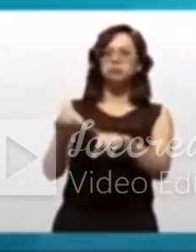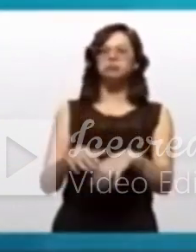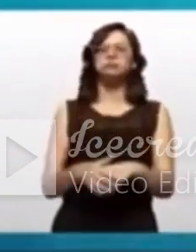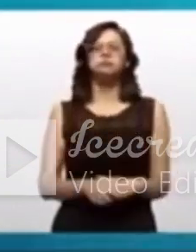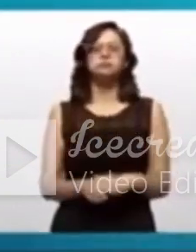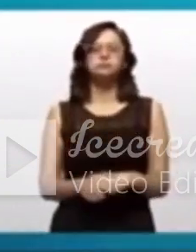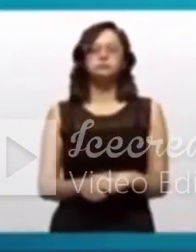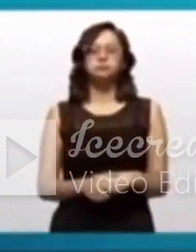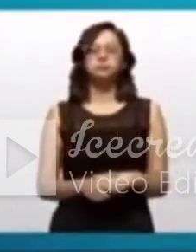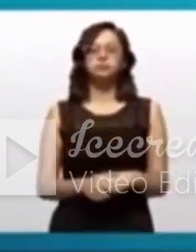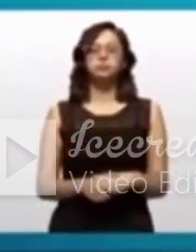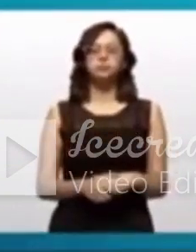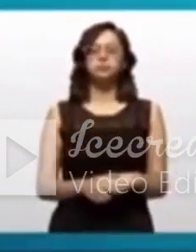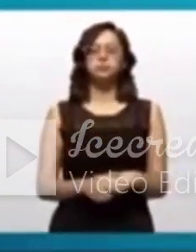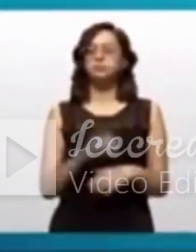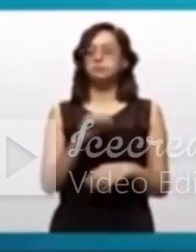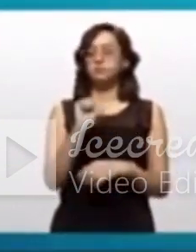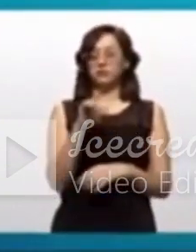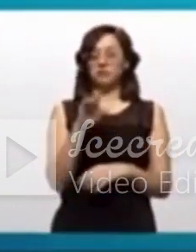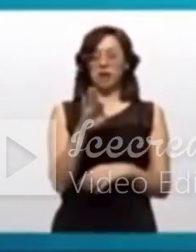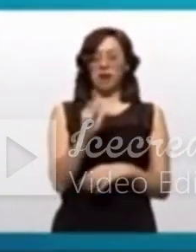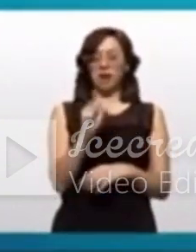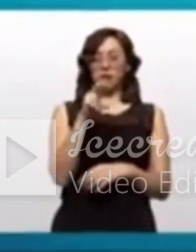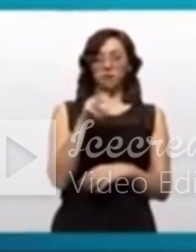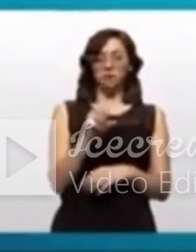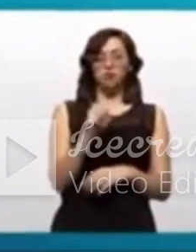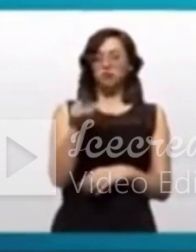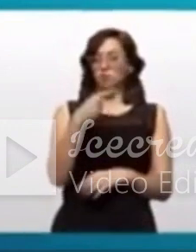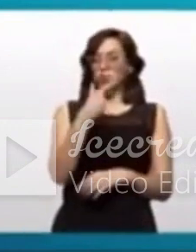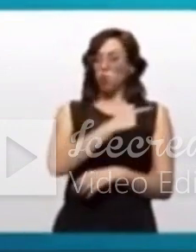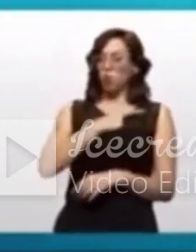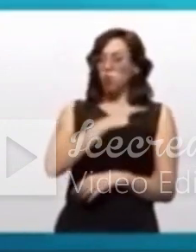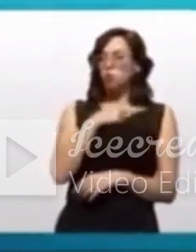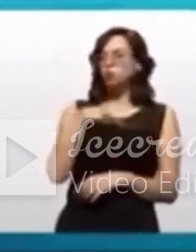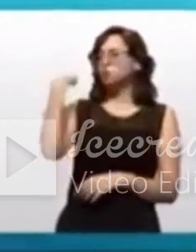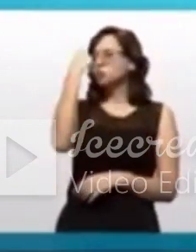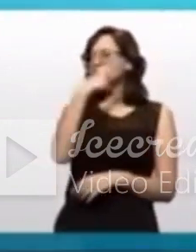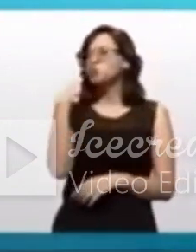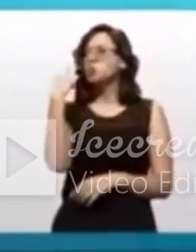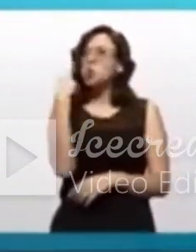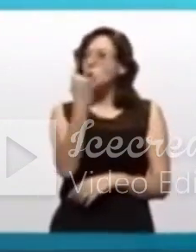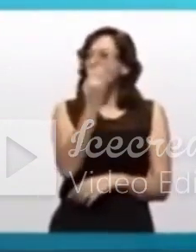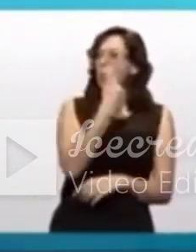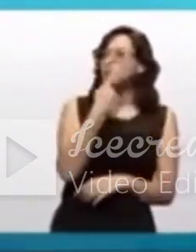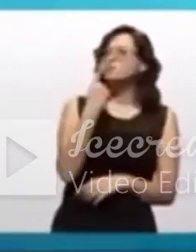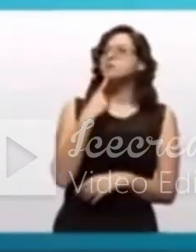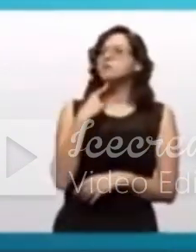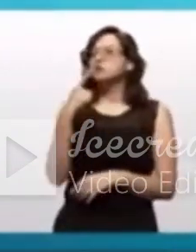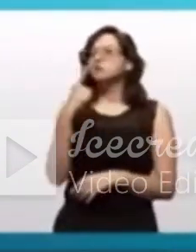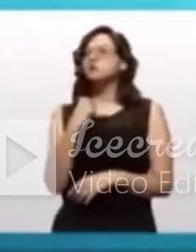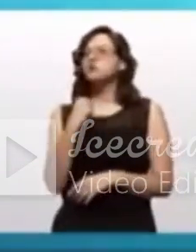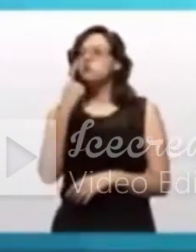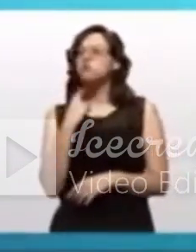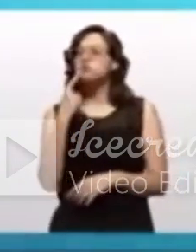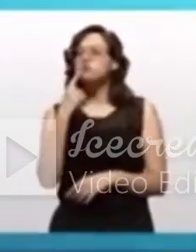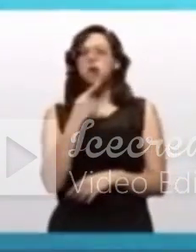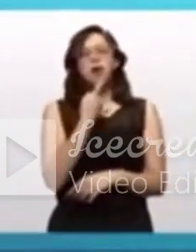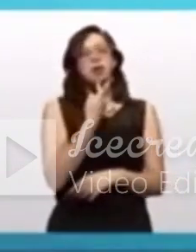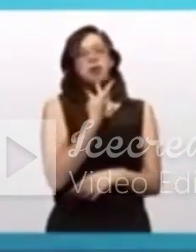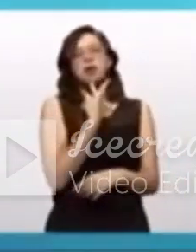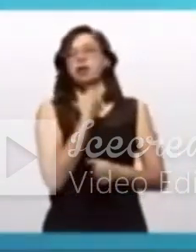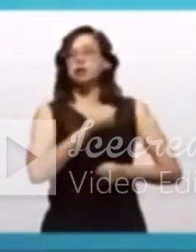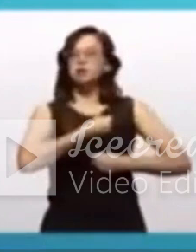La historia dice que a don Alfonso le llamaron la atención tu rostro, tus ojos despiertos y tus labios de sangre que hablaban y hablaban de